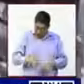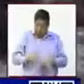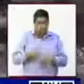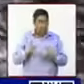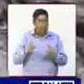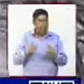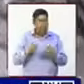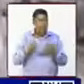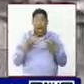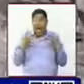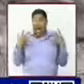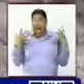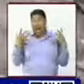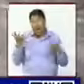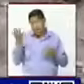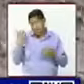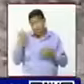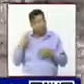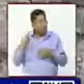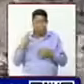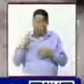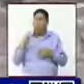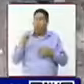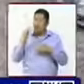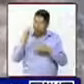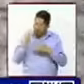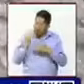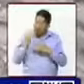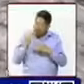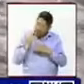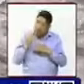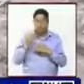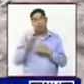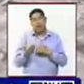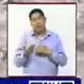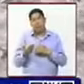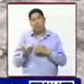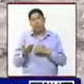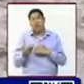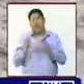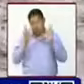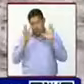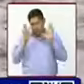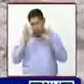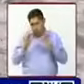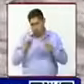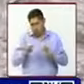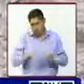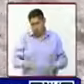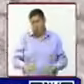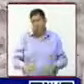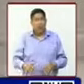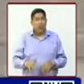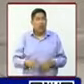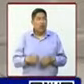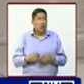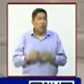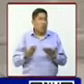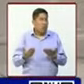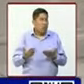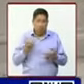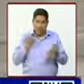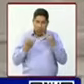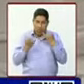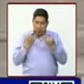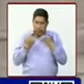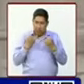no en la magnitud como hace más de una semana que haya caído fuertemente, ya no en esa intensidad, pero sigue. También, como ya hemos